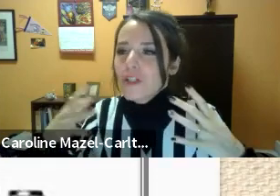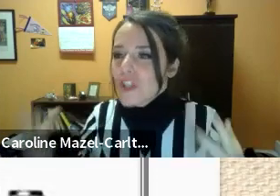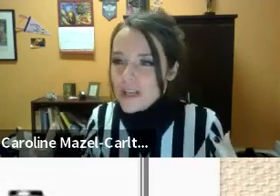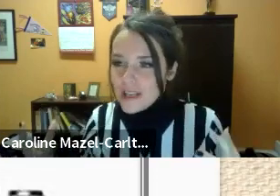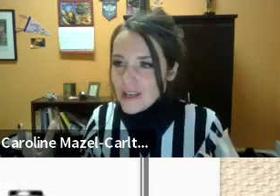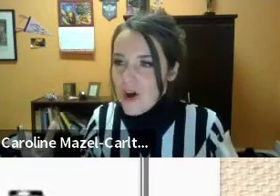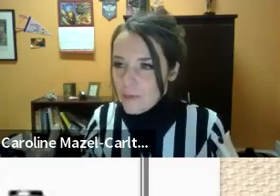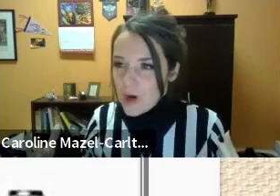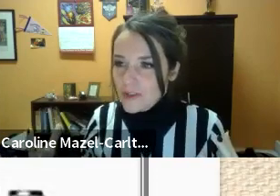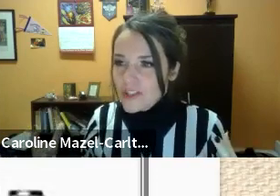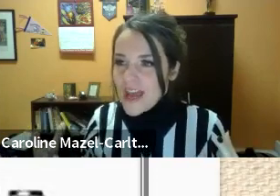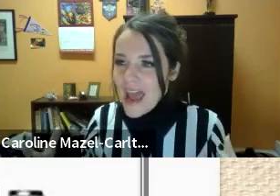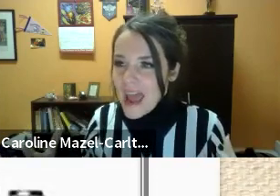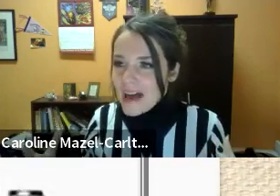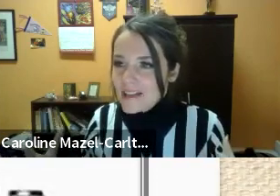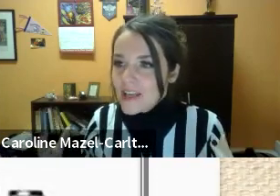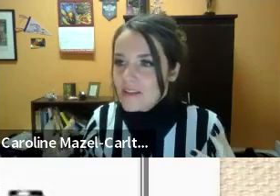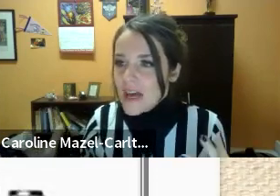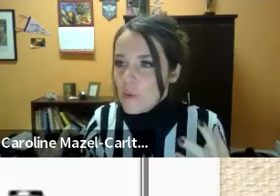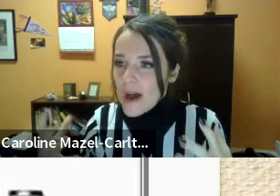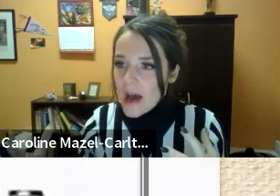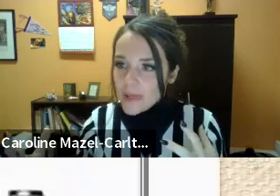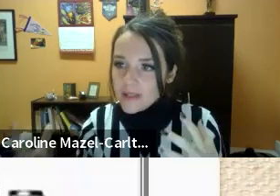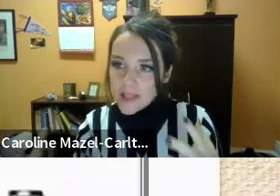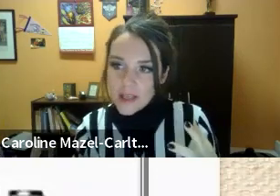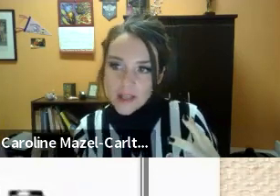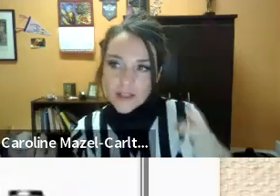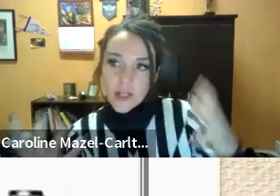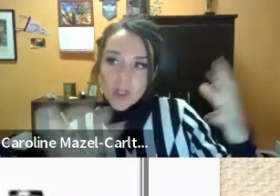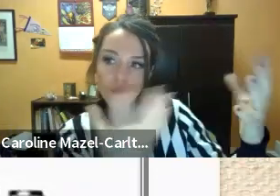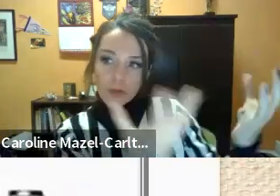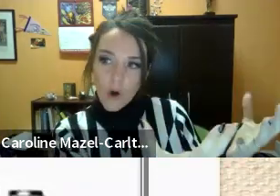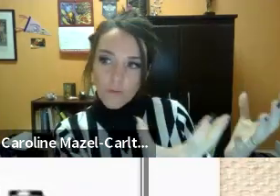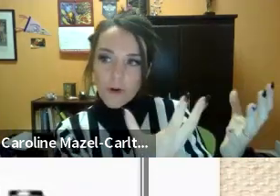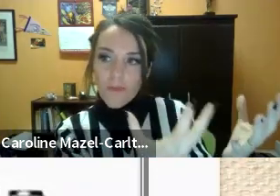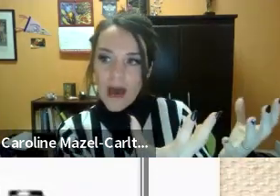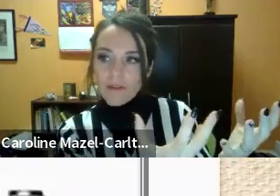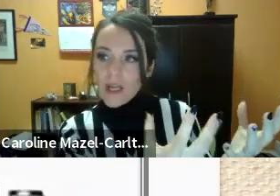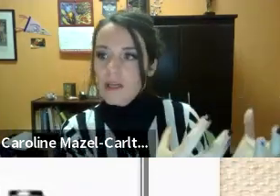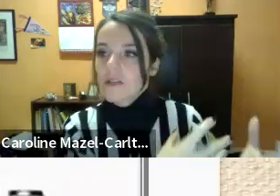temor en el cuarto. Ahora ya es algo más rígido y lo que ocurre